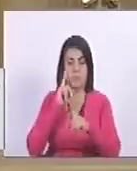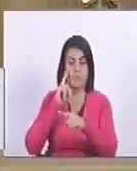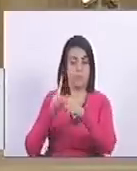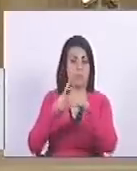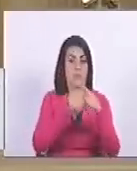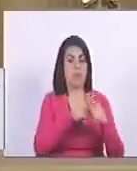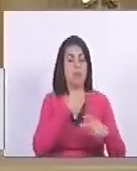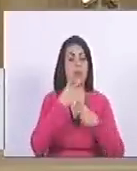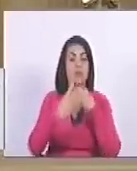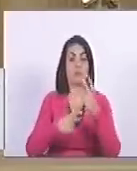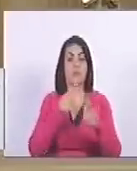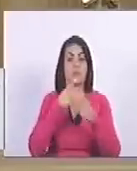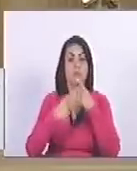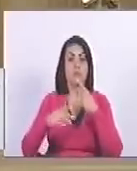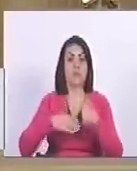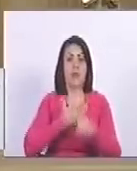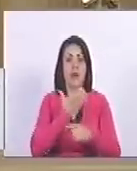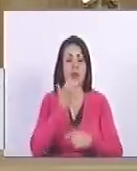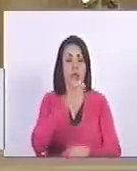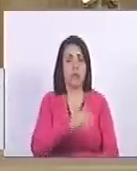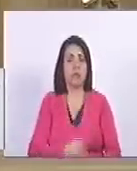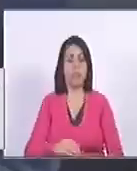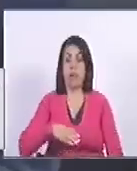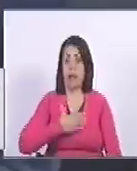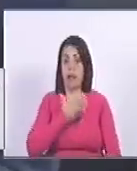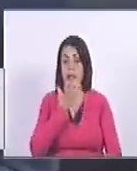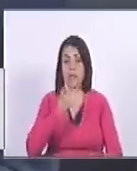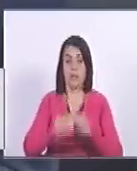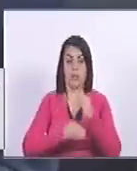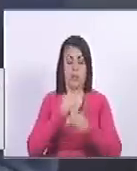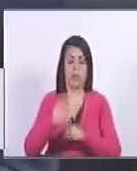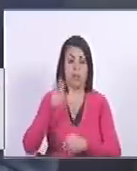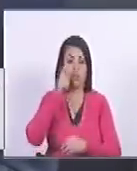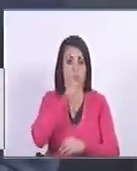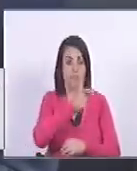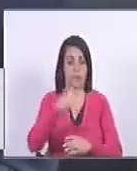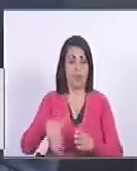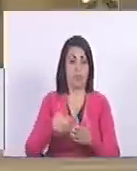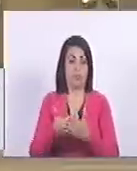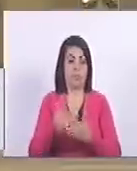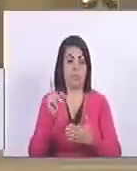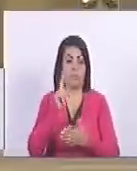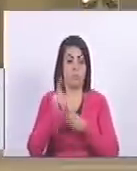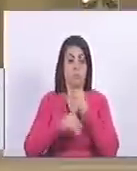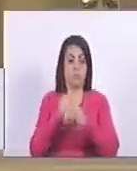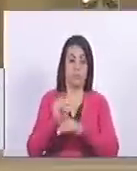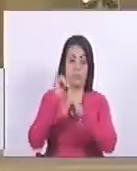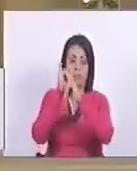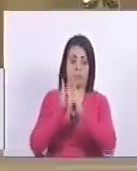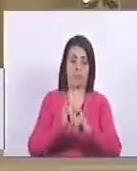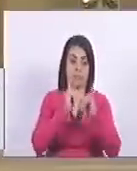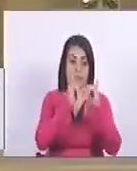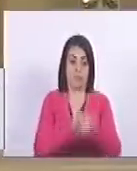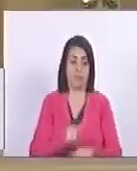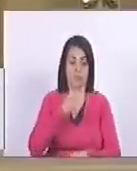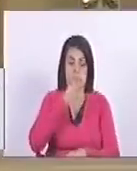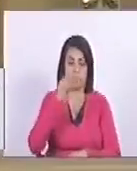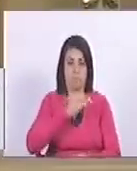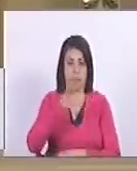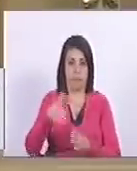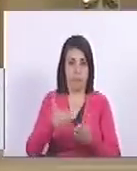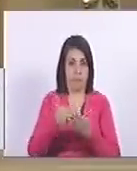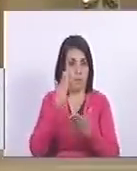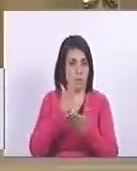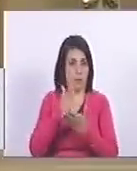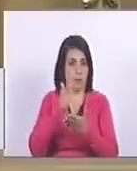voces, no se exprese el canto coral. El canto coral es un hecho colectivo, no es un hecho individual, y eso hay que reafirmarlo todos